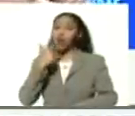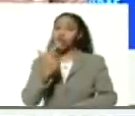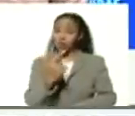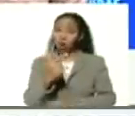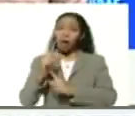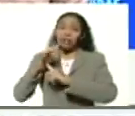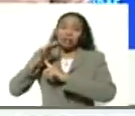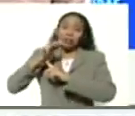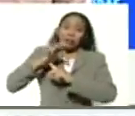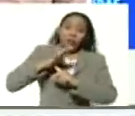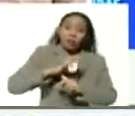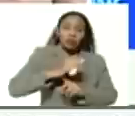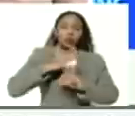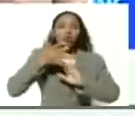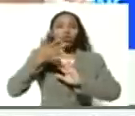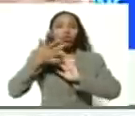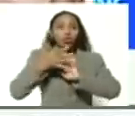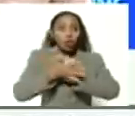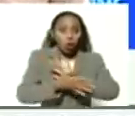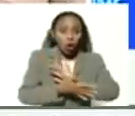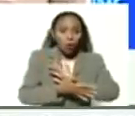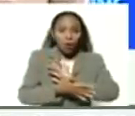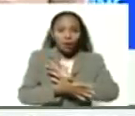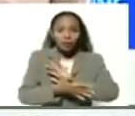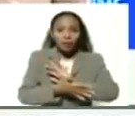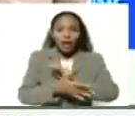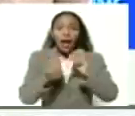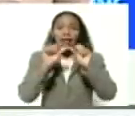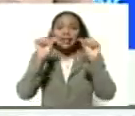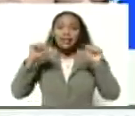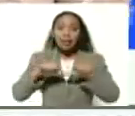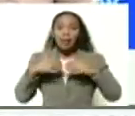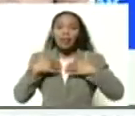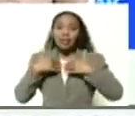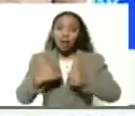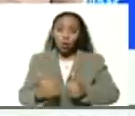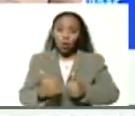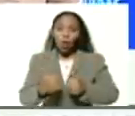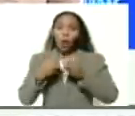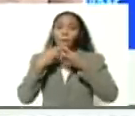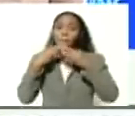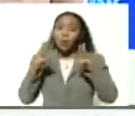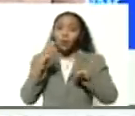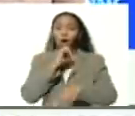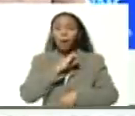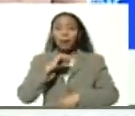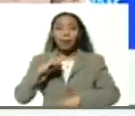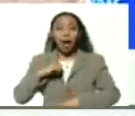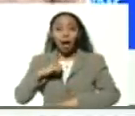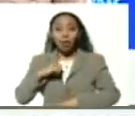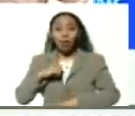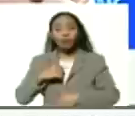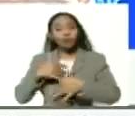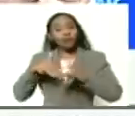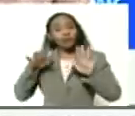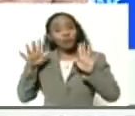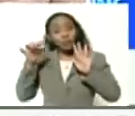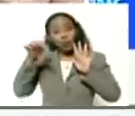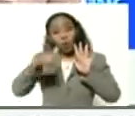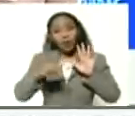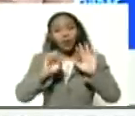presión sobre el sistema de salud, tanto público como privado, A pesar de que hoy